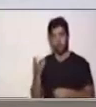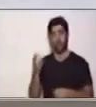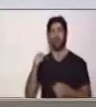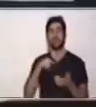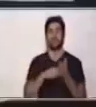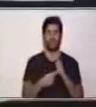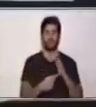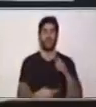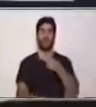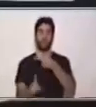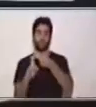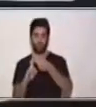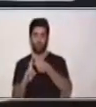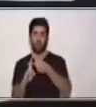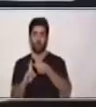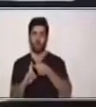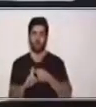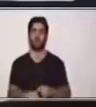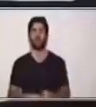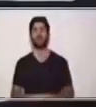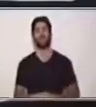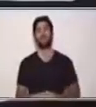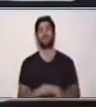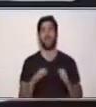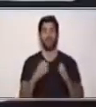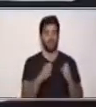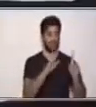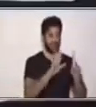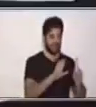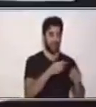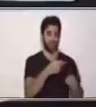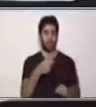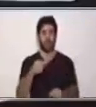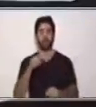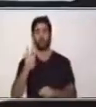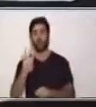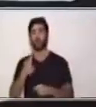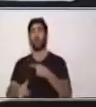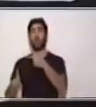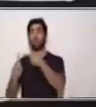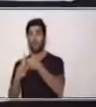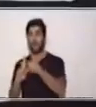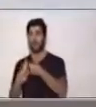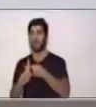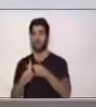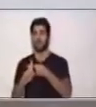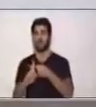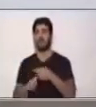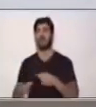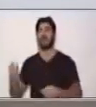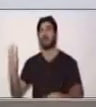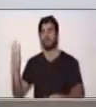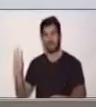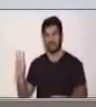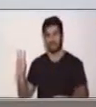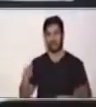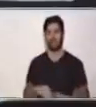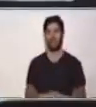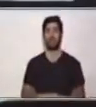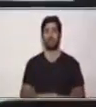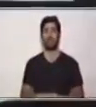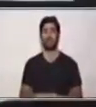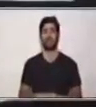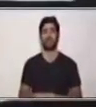suma. Entonces voy a agregar el signo más. ¿Ya? En este